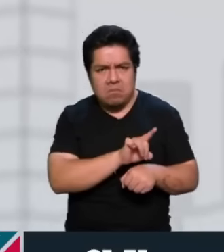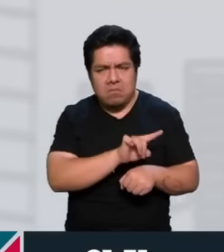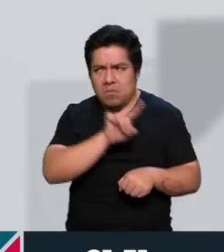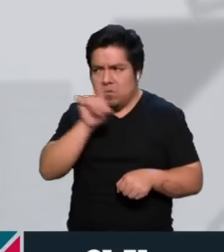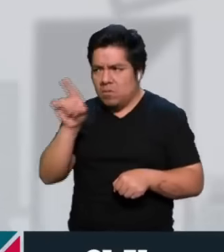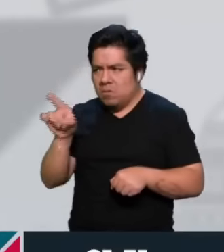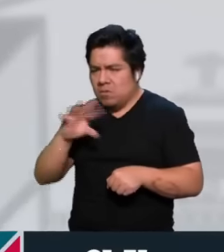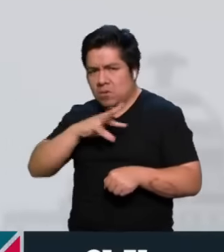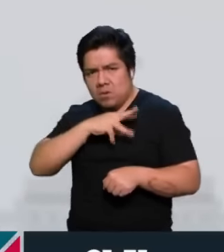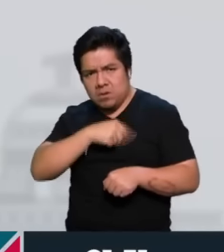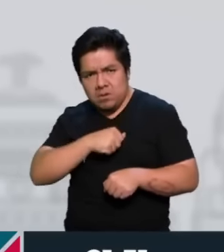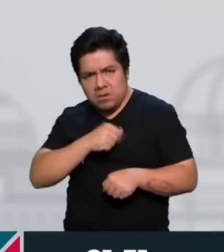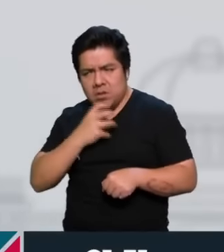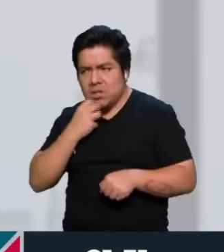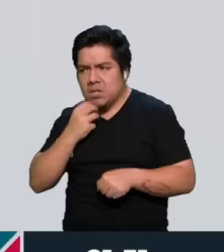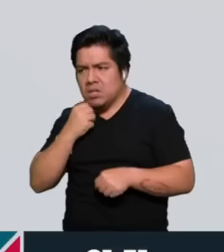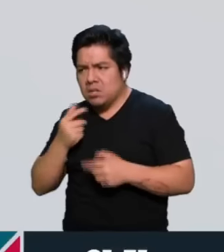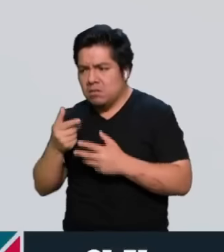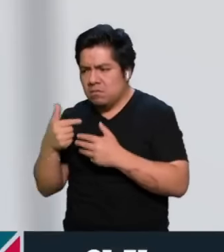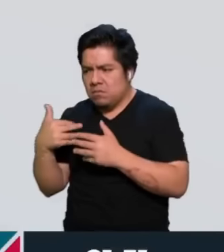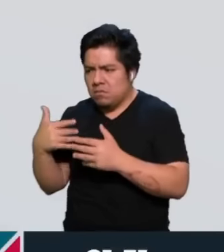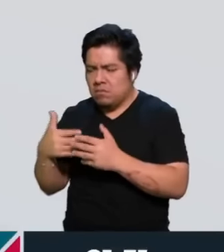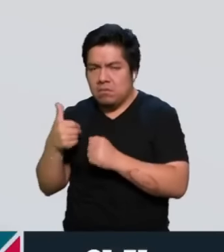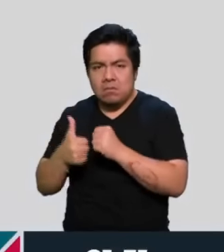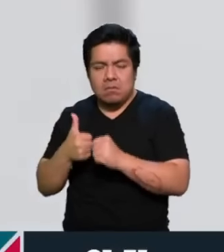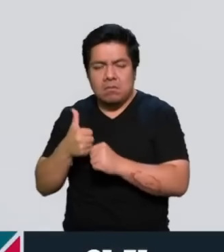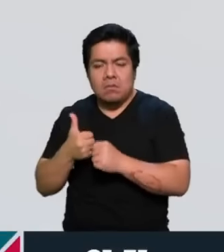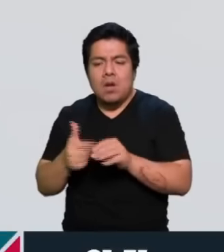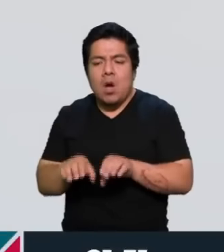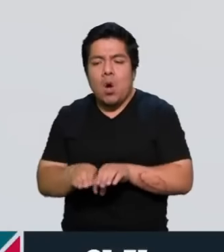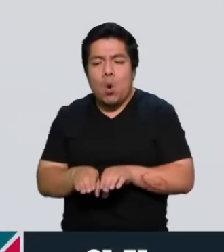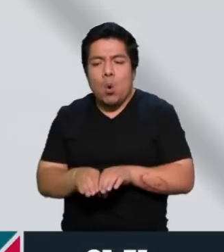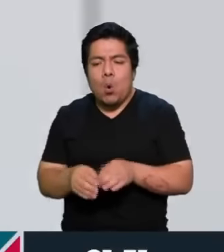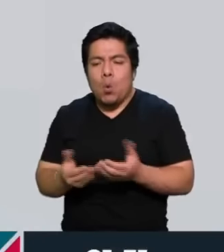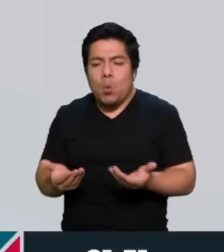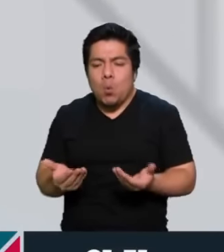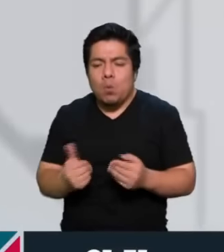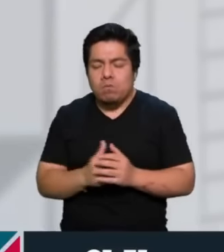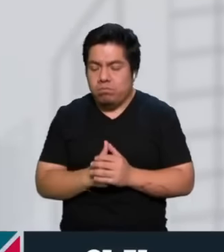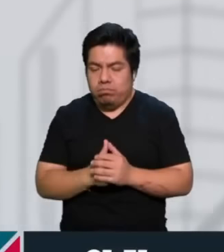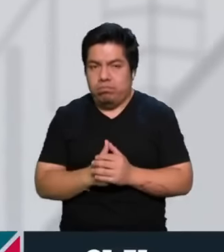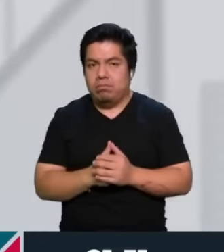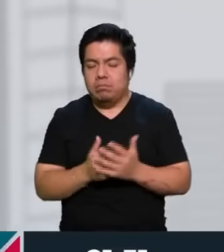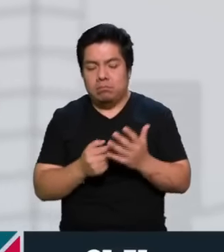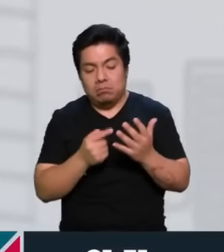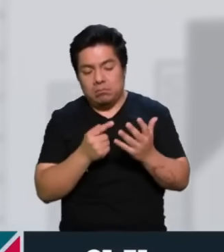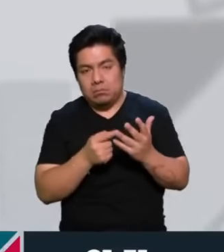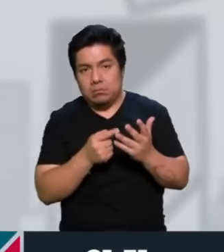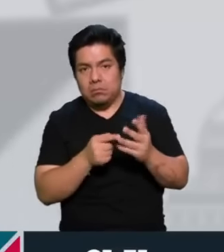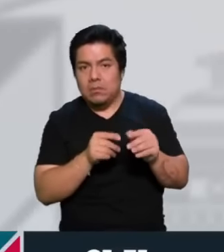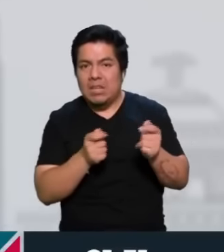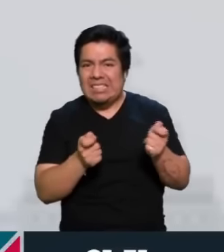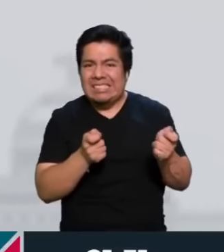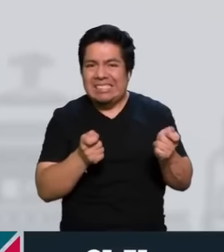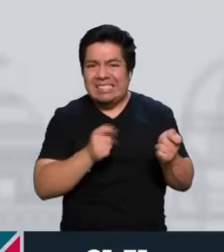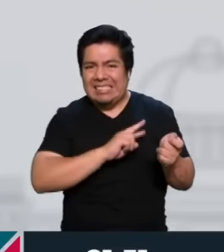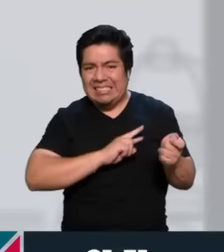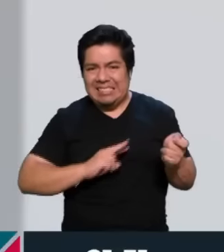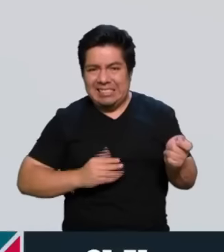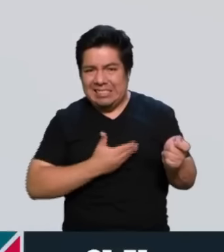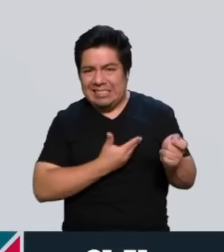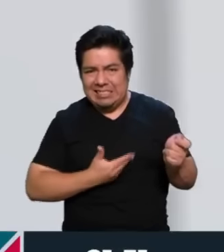tema palestino israelí que tiene décadas Cómo eh prácticamente se mantuvo esta tensión entre la vicepresidenta